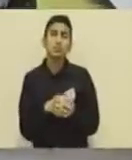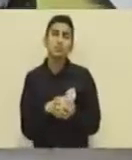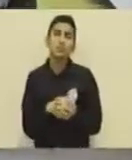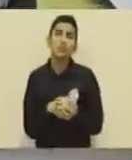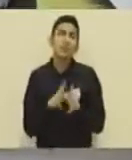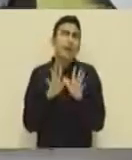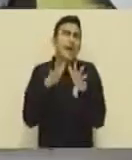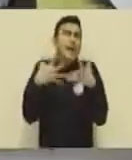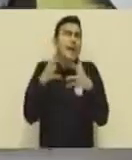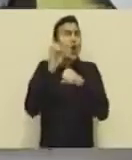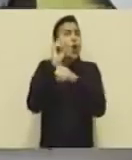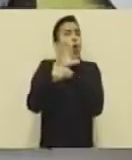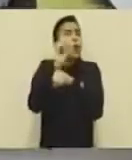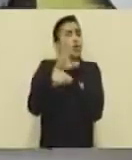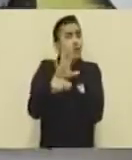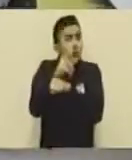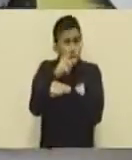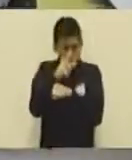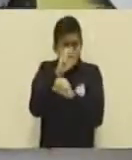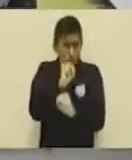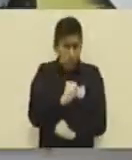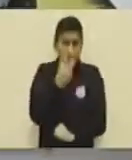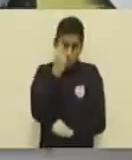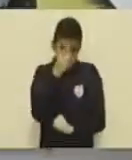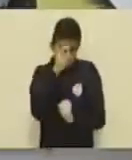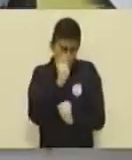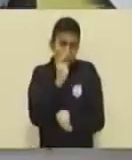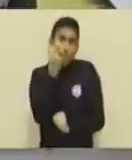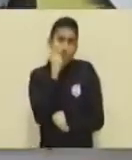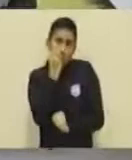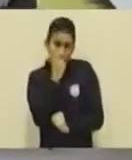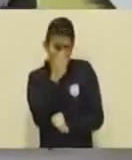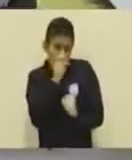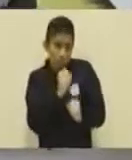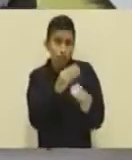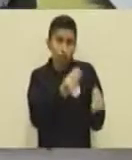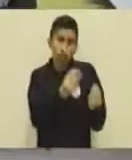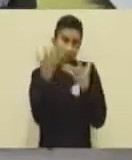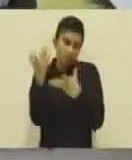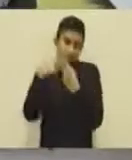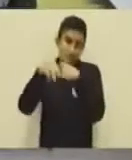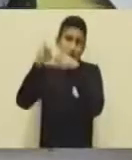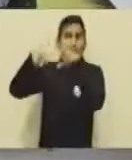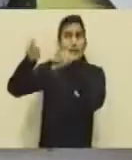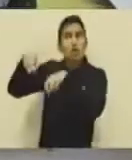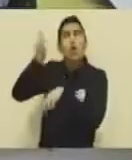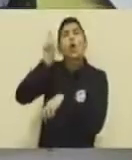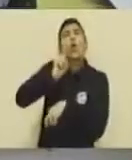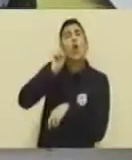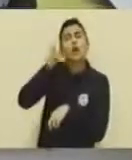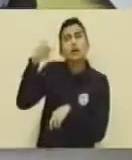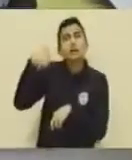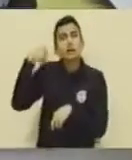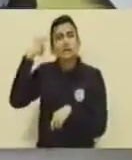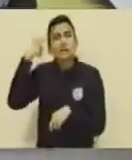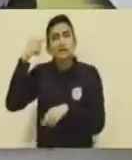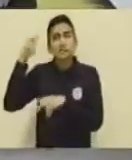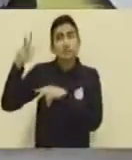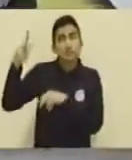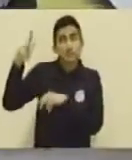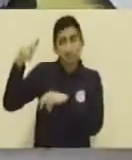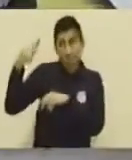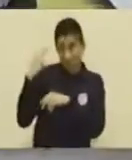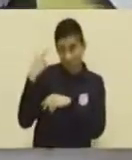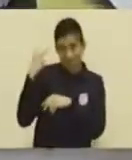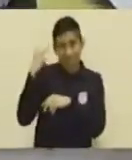¿qué consejo, qué recomendación le podría usted dar a todos los jóvenes que seguramente están pendientes de esta transmisión a